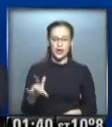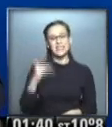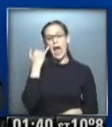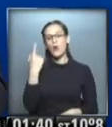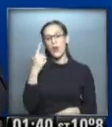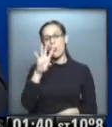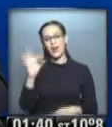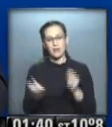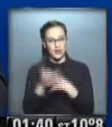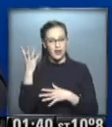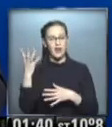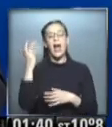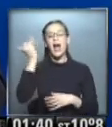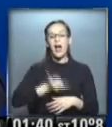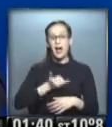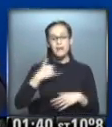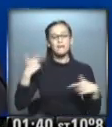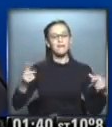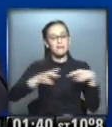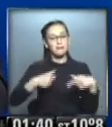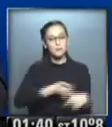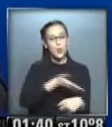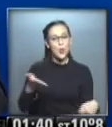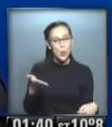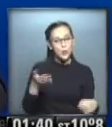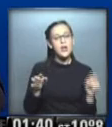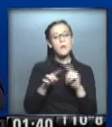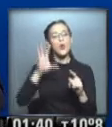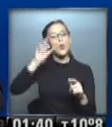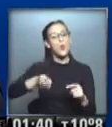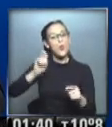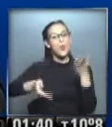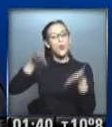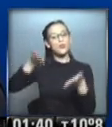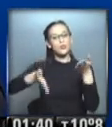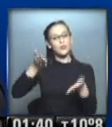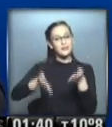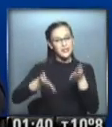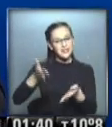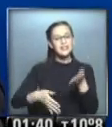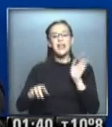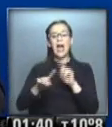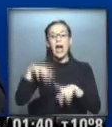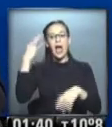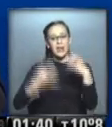decir, se realiza la audiencia pública convocada por la Corte Suprema de Justicia para analizar la